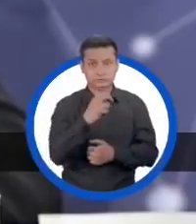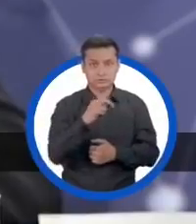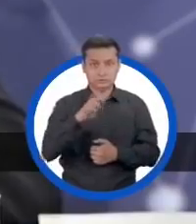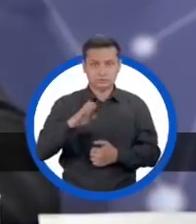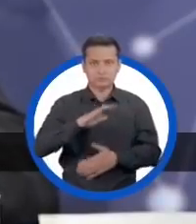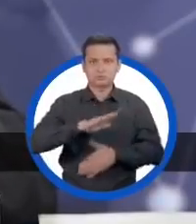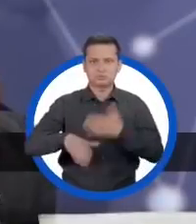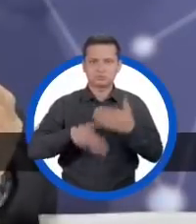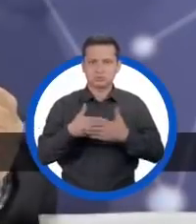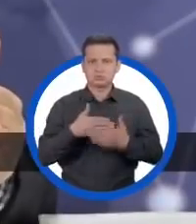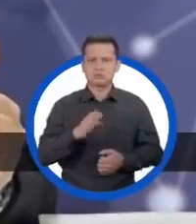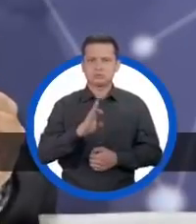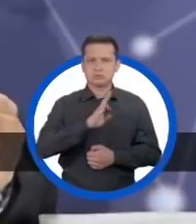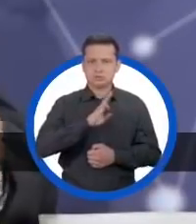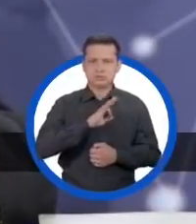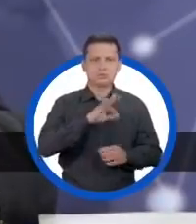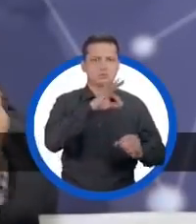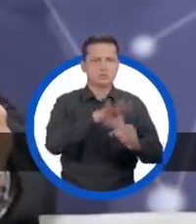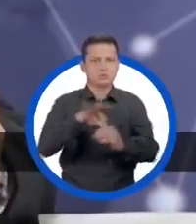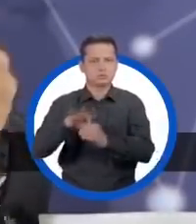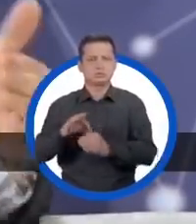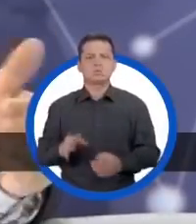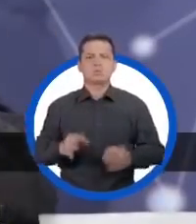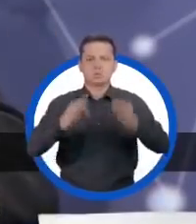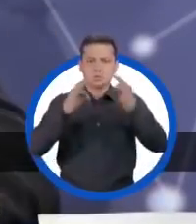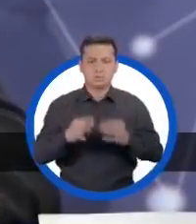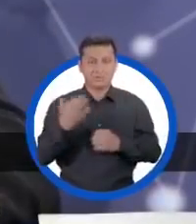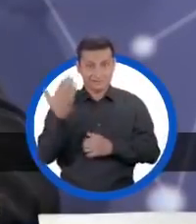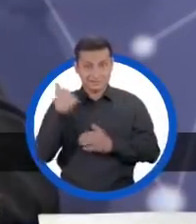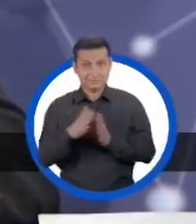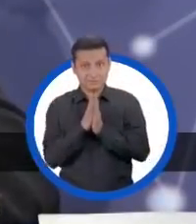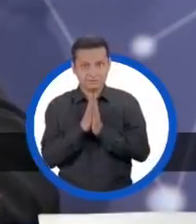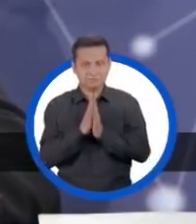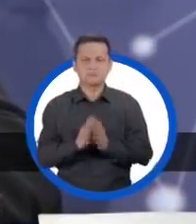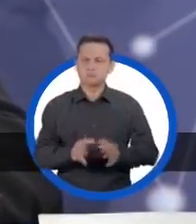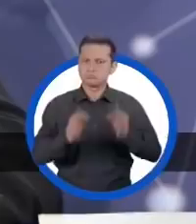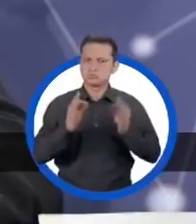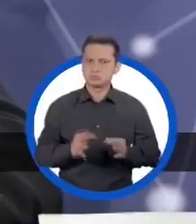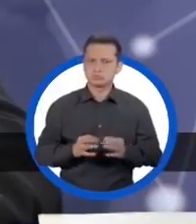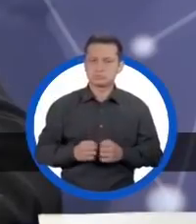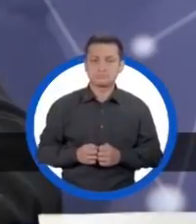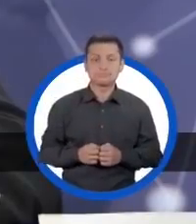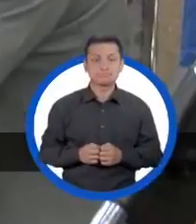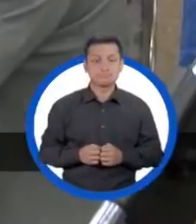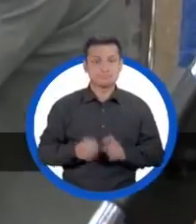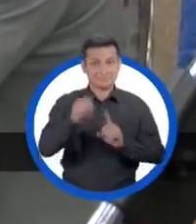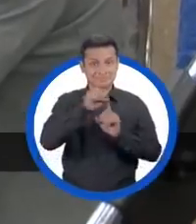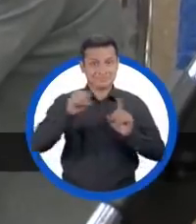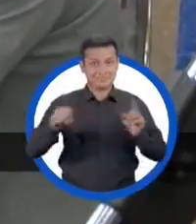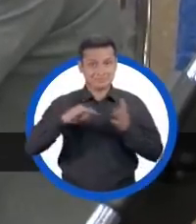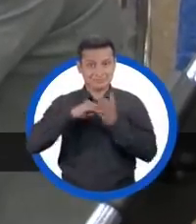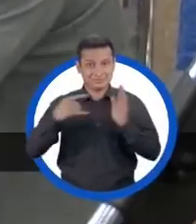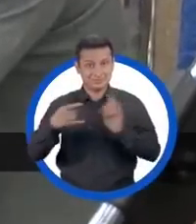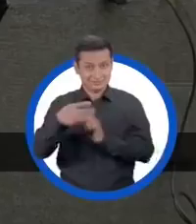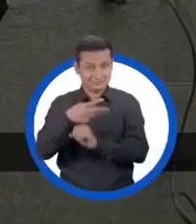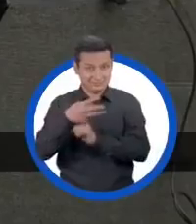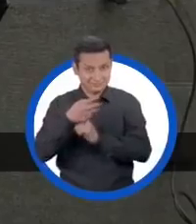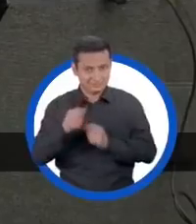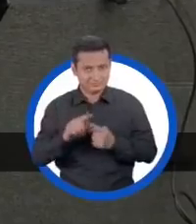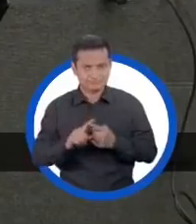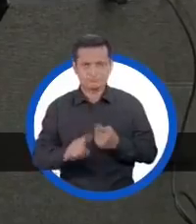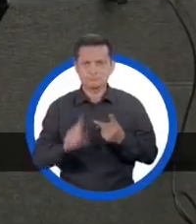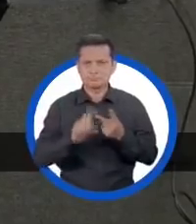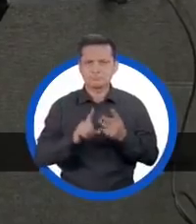Nacional Electoral, cumplió los estándares técnicos y electorales que se exigían. La puesta a punto del